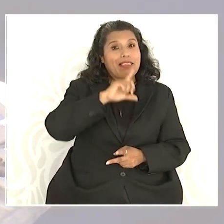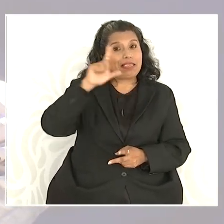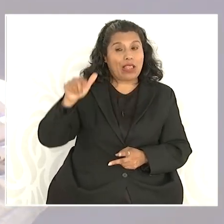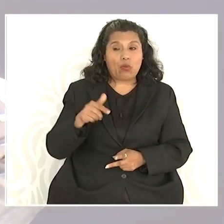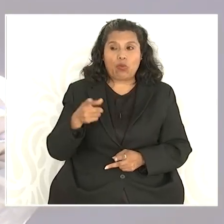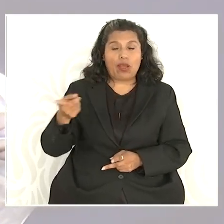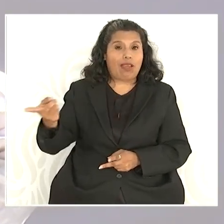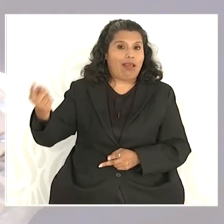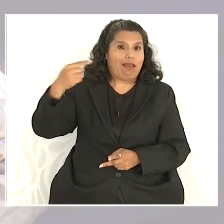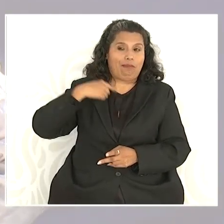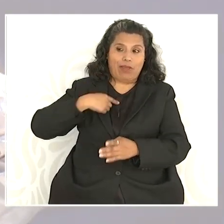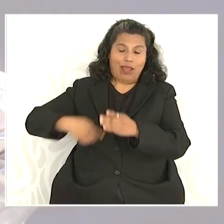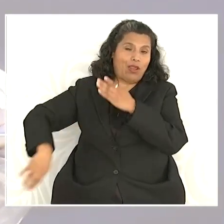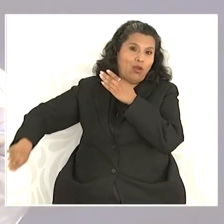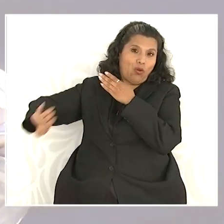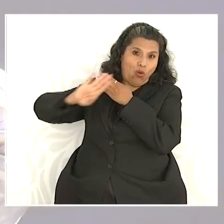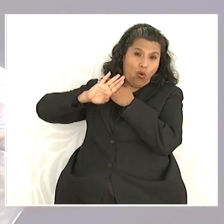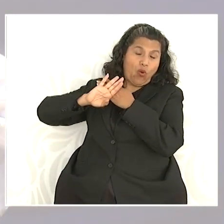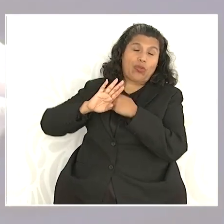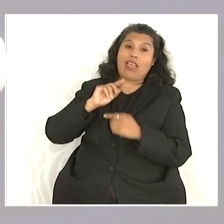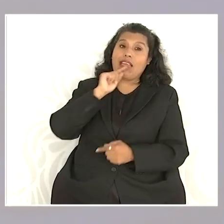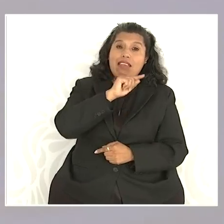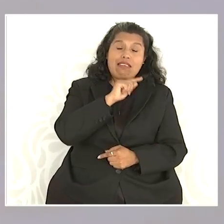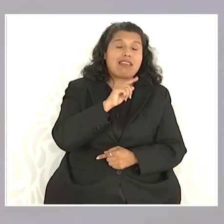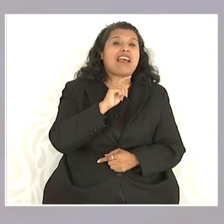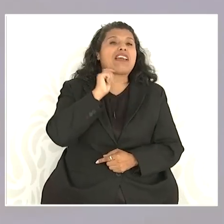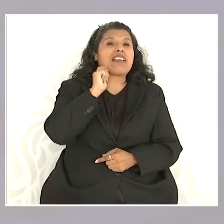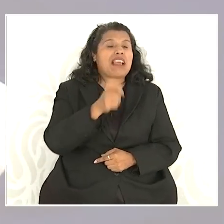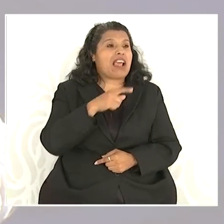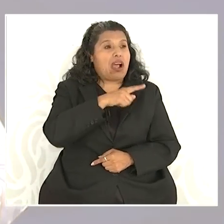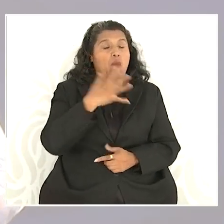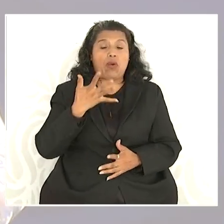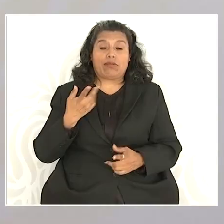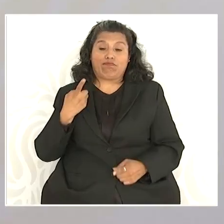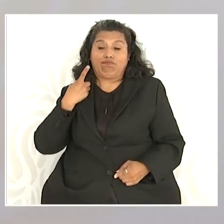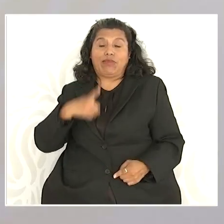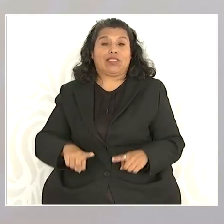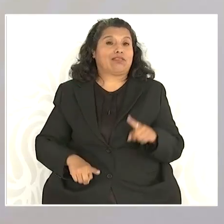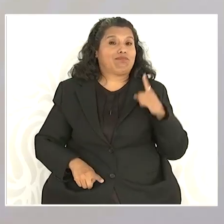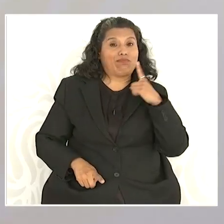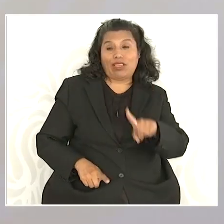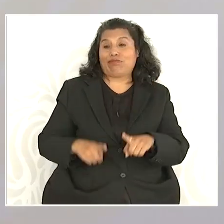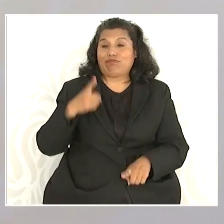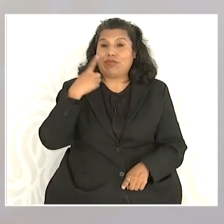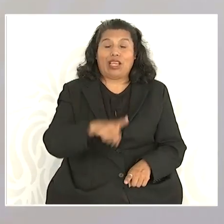movimiento. Decían, es que la presidenta es autoritaria. ¿Lo oyeron?